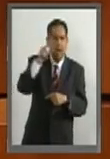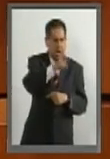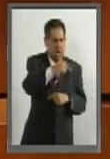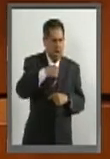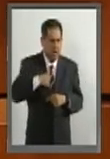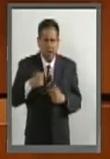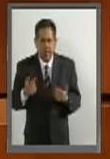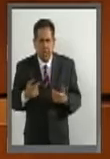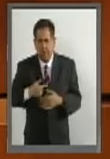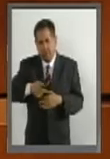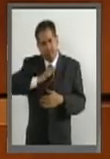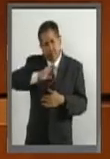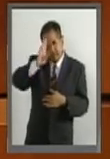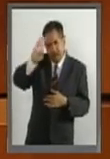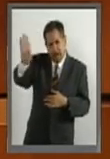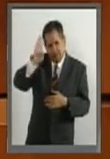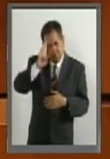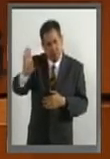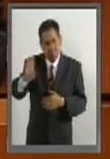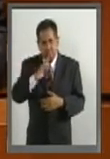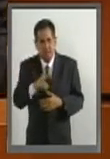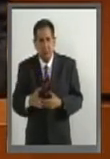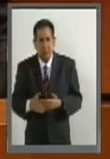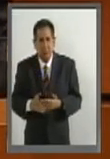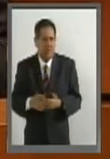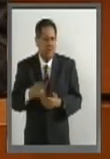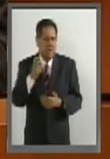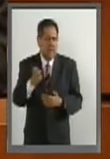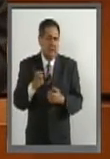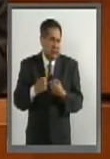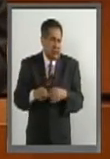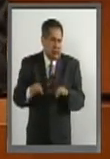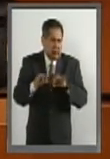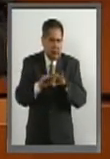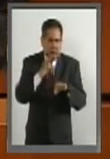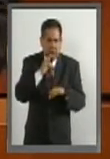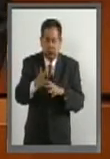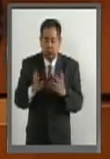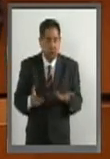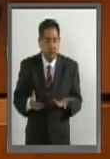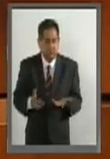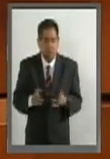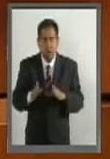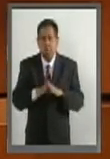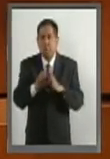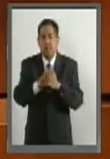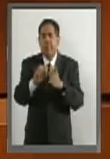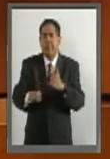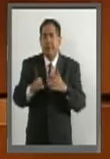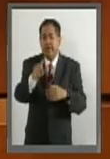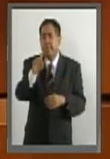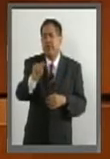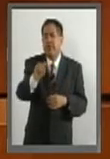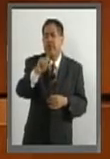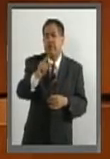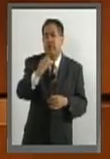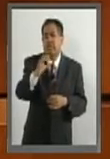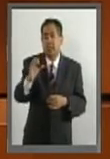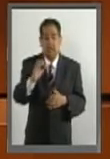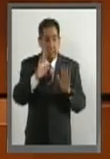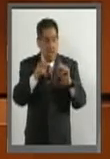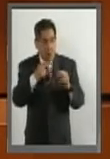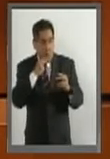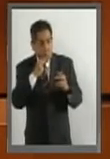no necesariamente significará lo mismo en el caso de que el TLC ya no